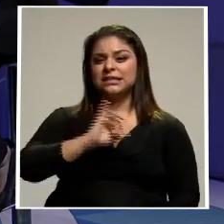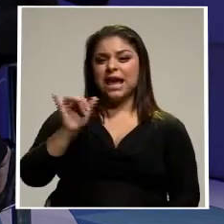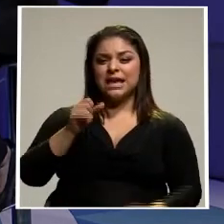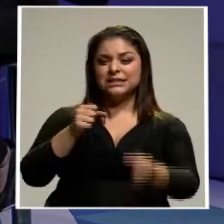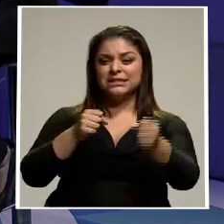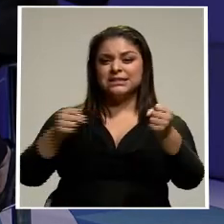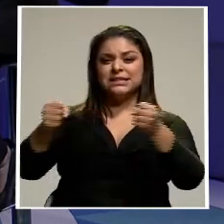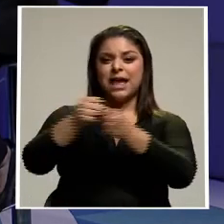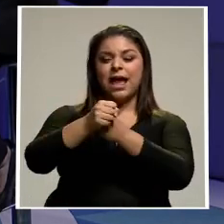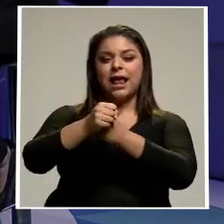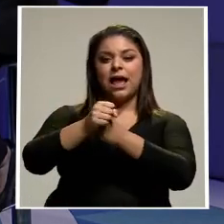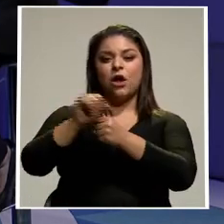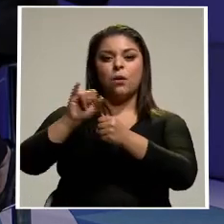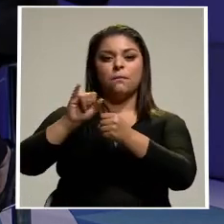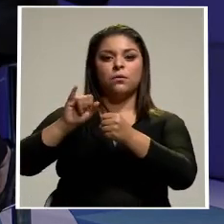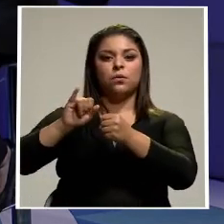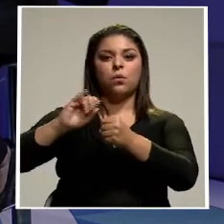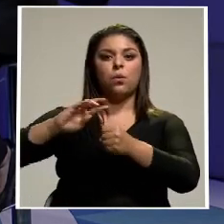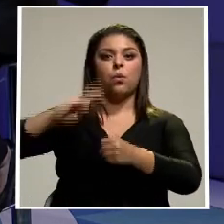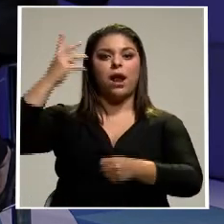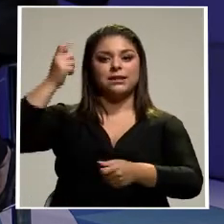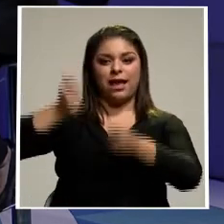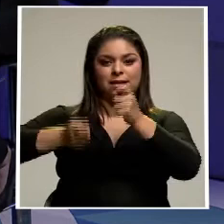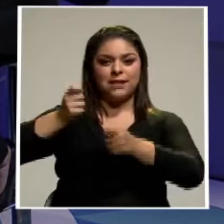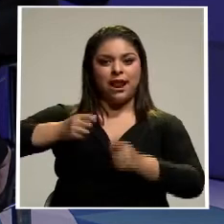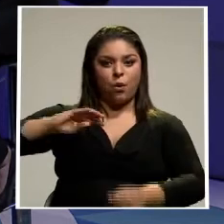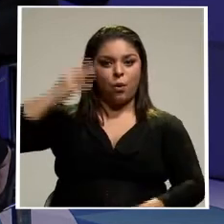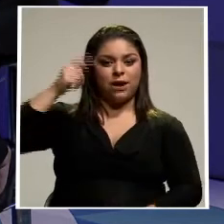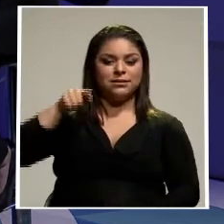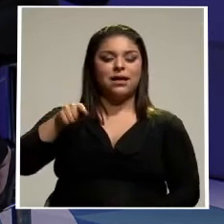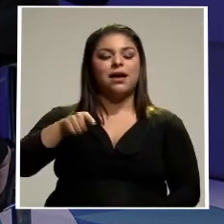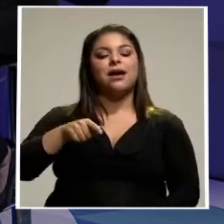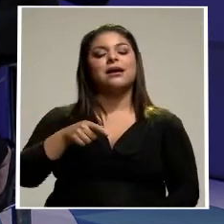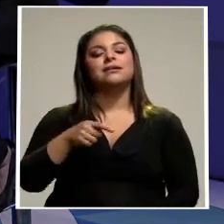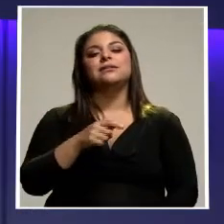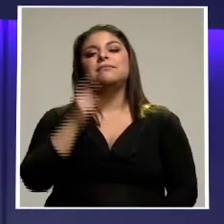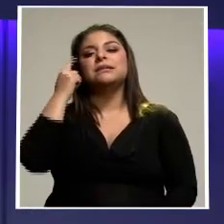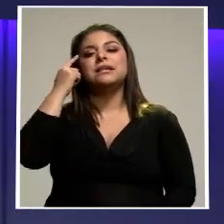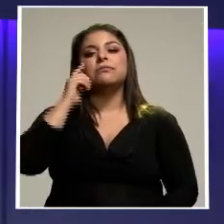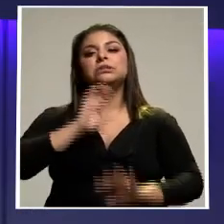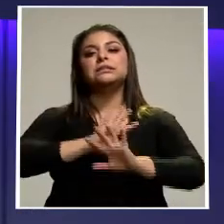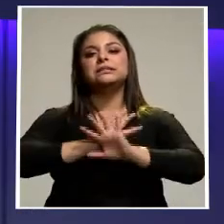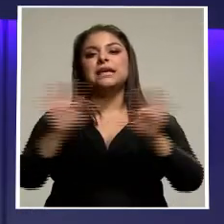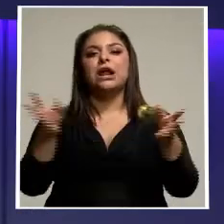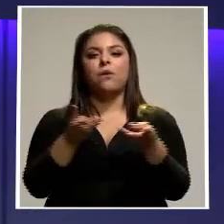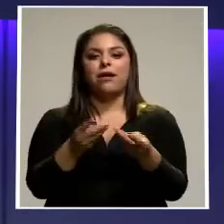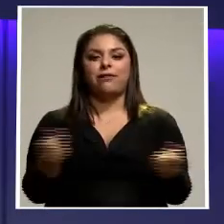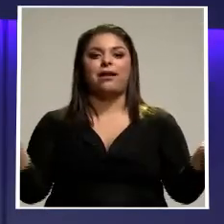Y es como una fórmula de que la Sala Cuarta lo va a arreglar.